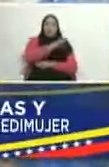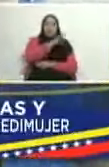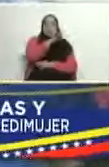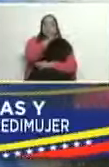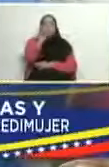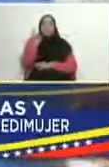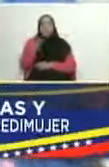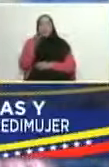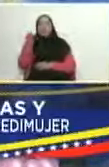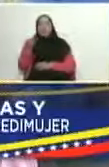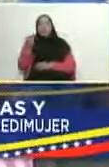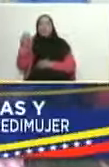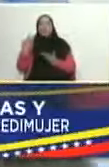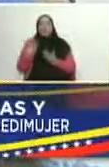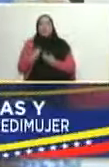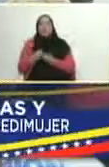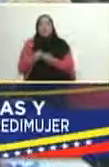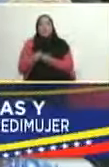Siempre está conmigo.